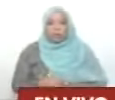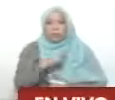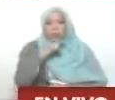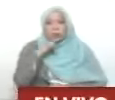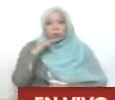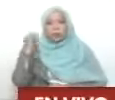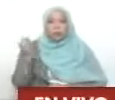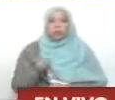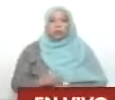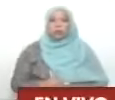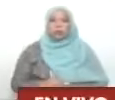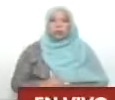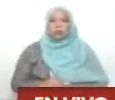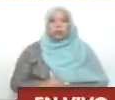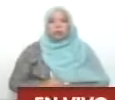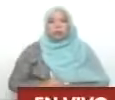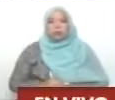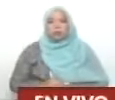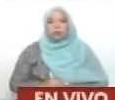sabroso.